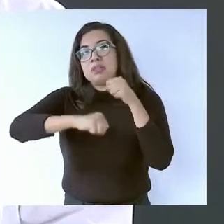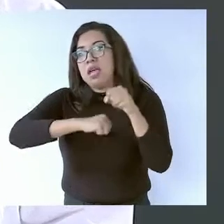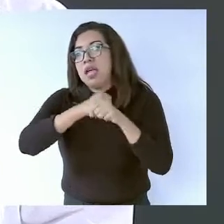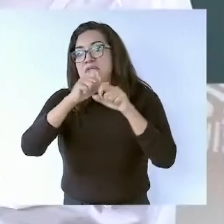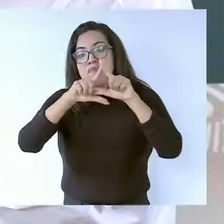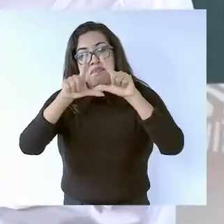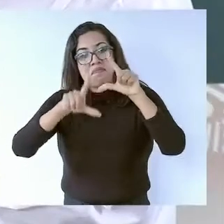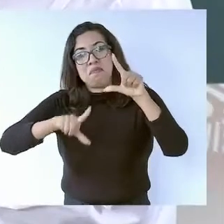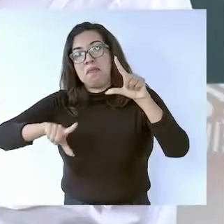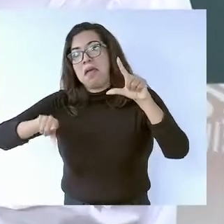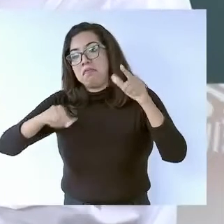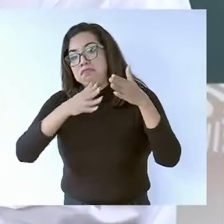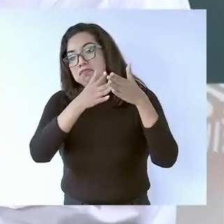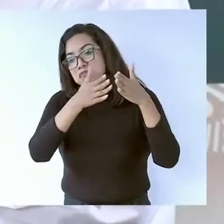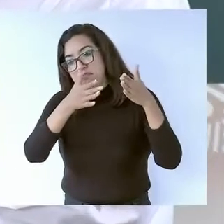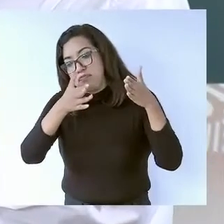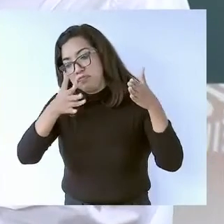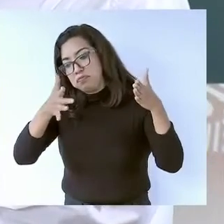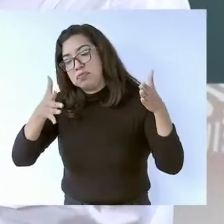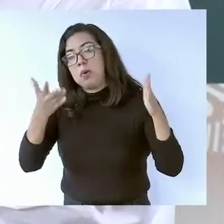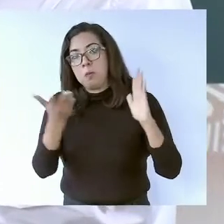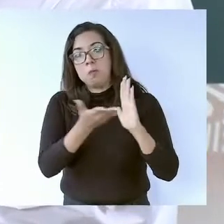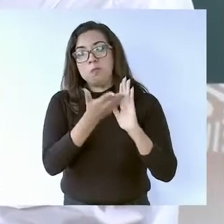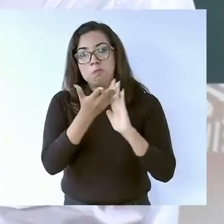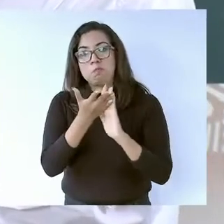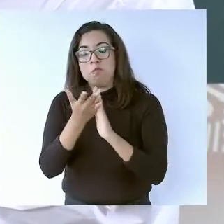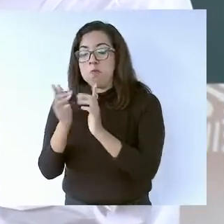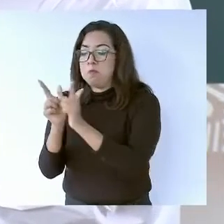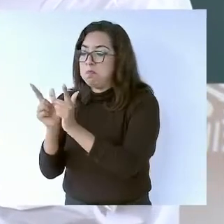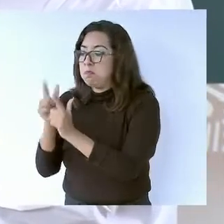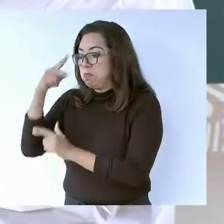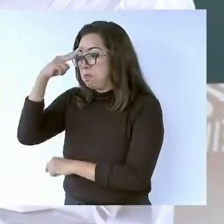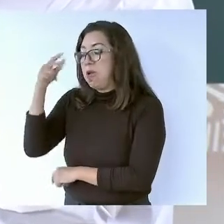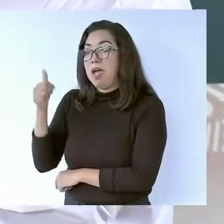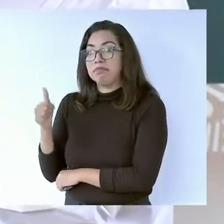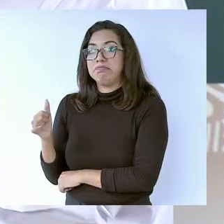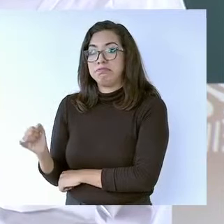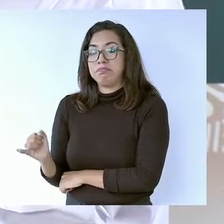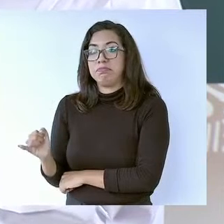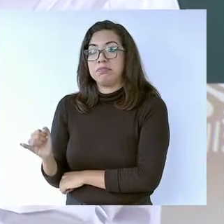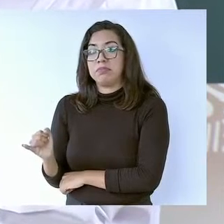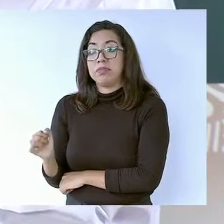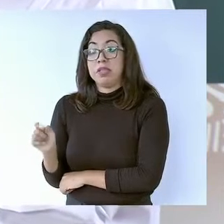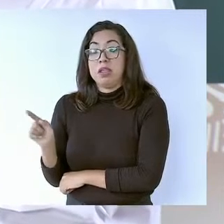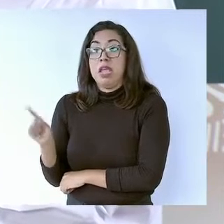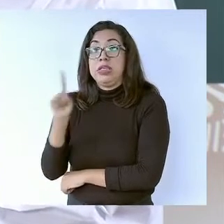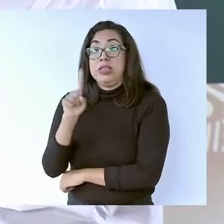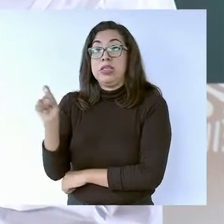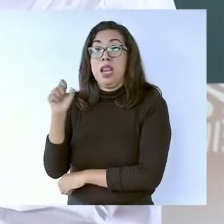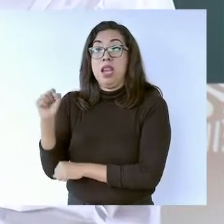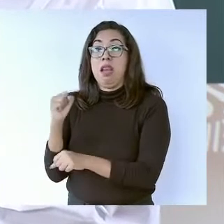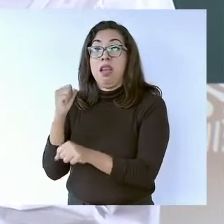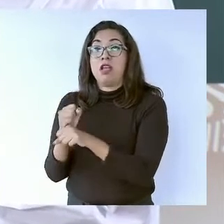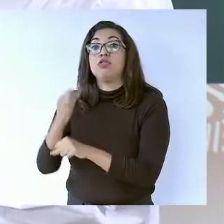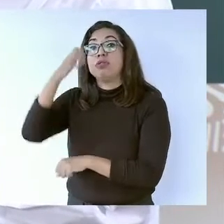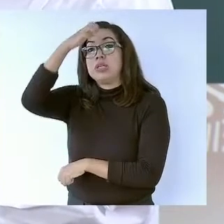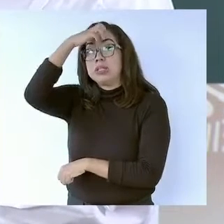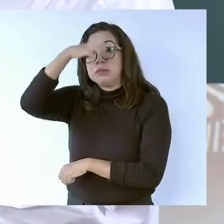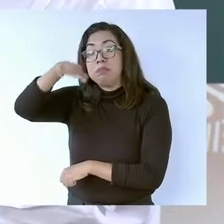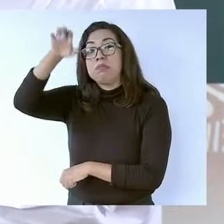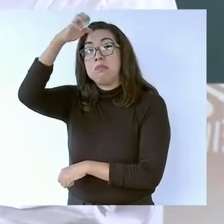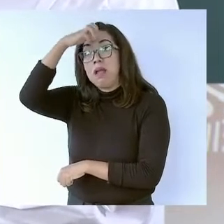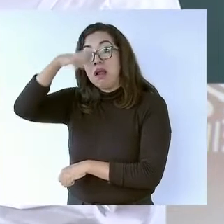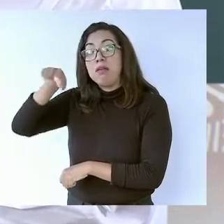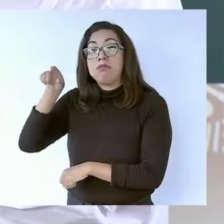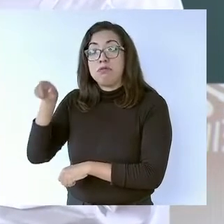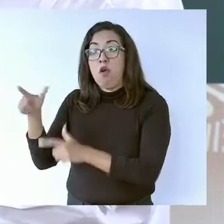país. Y Axona, con más de 100 años de experiencia en obras de ingeniería y construcción a nivel